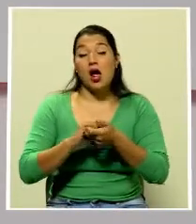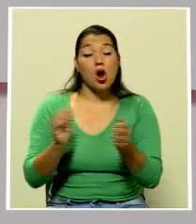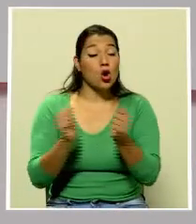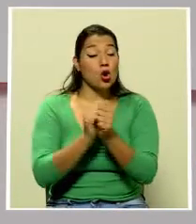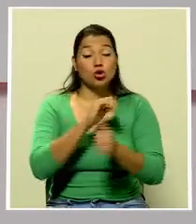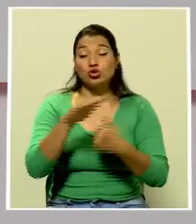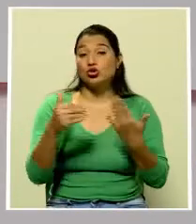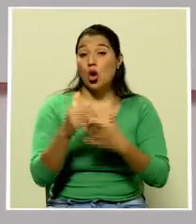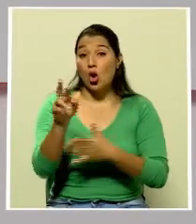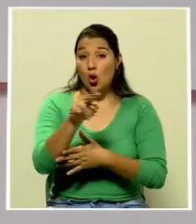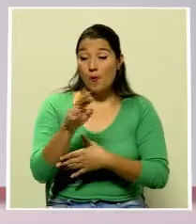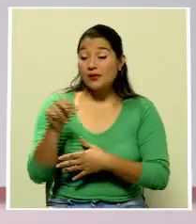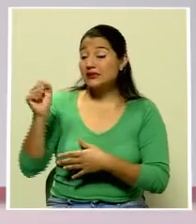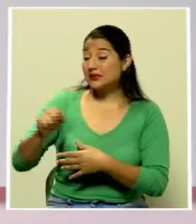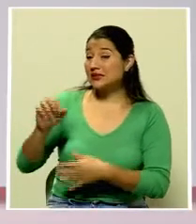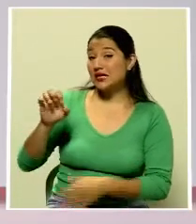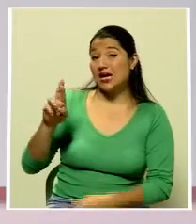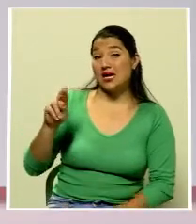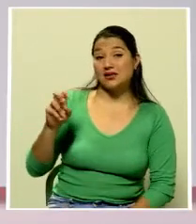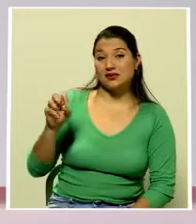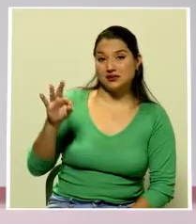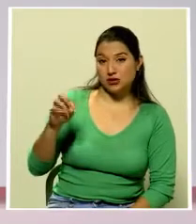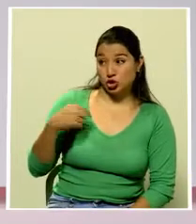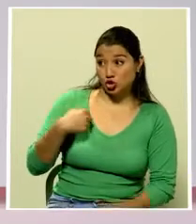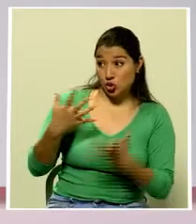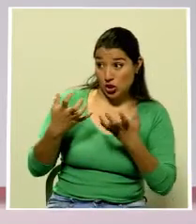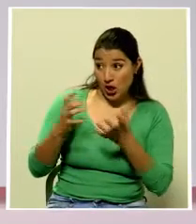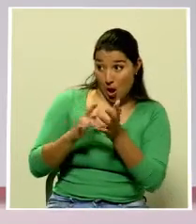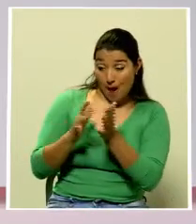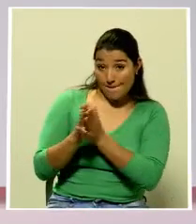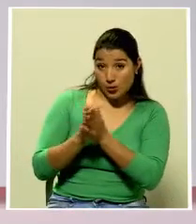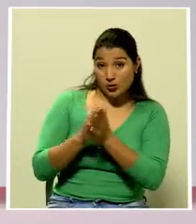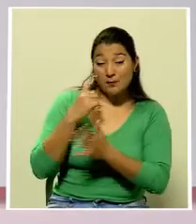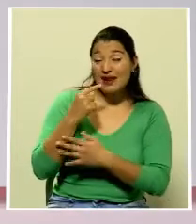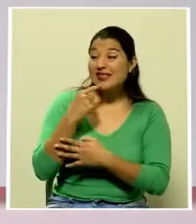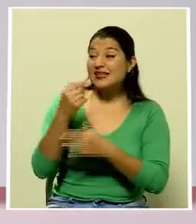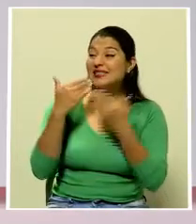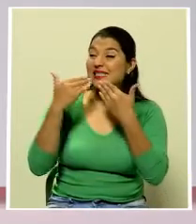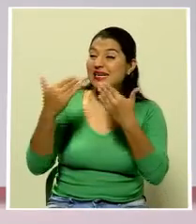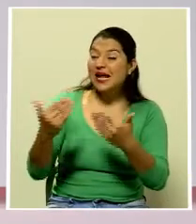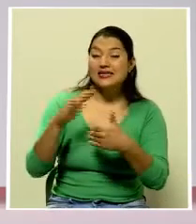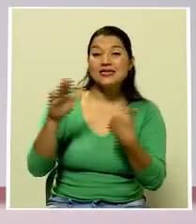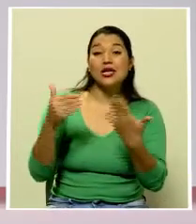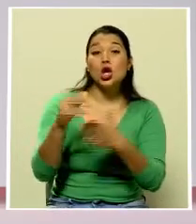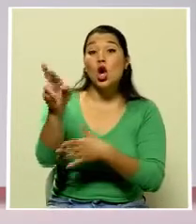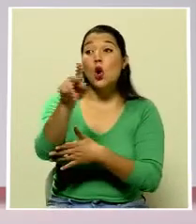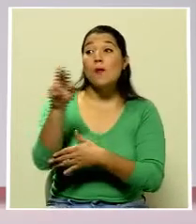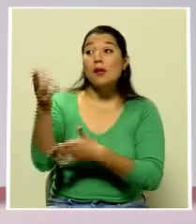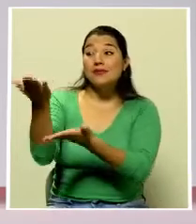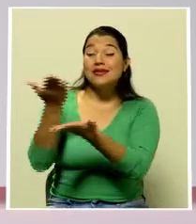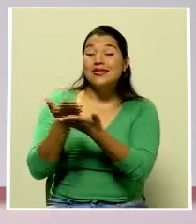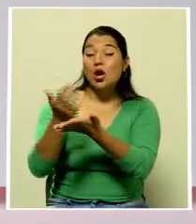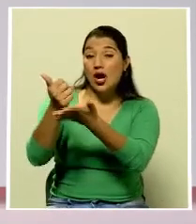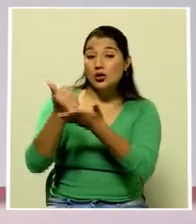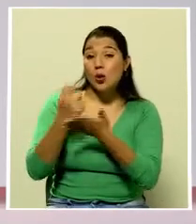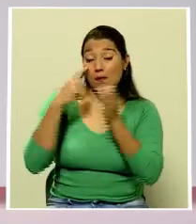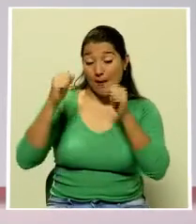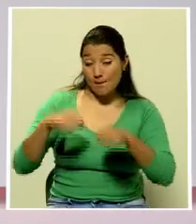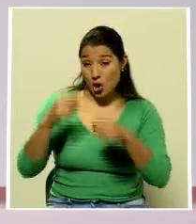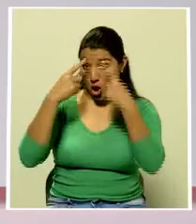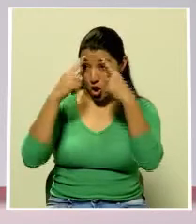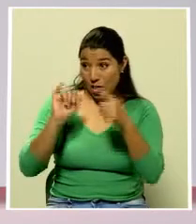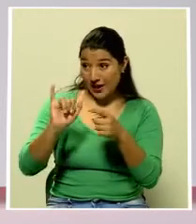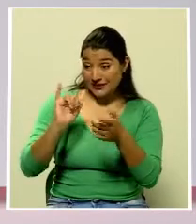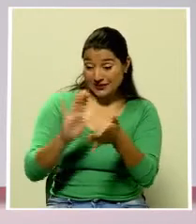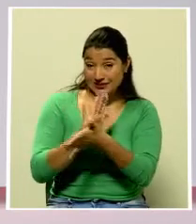los colegas. Así es, don Ernesto. Aprovecho el espacio también para agradecerle a todos los colegas que nos brindaron su colaboración para lograr este reportaje